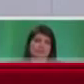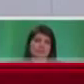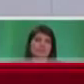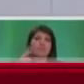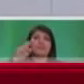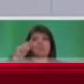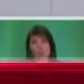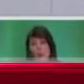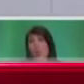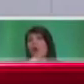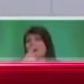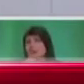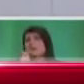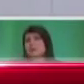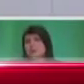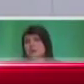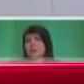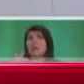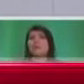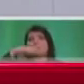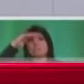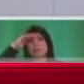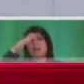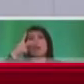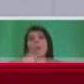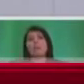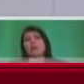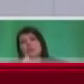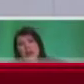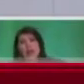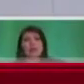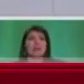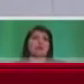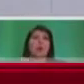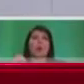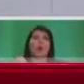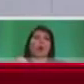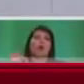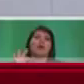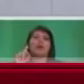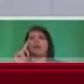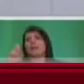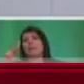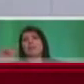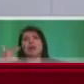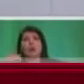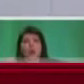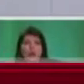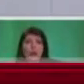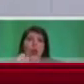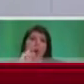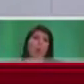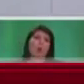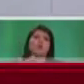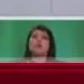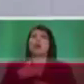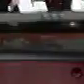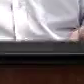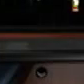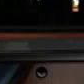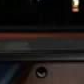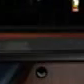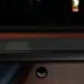creer que la intolerancia, la demagogia o el populismo son verdaderas